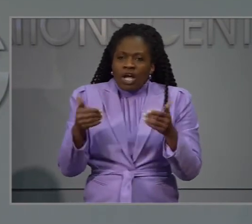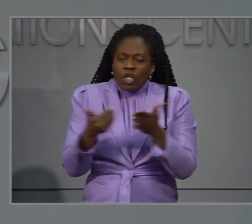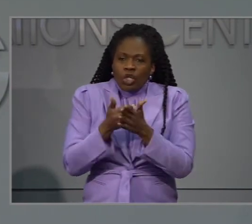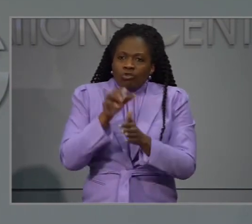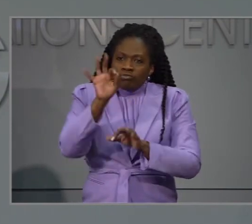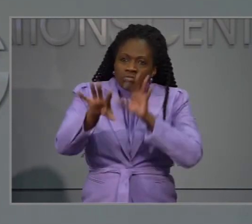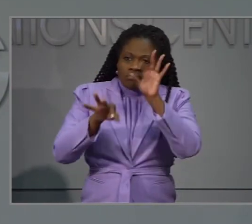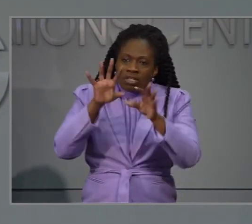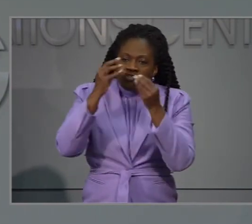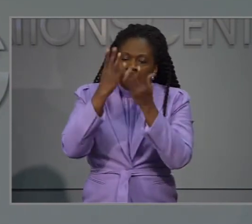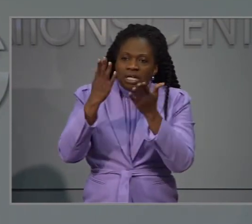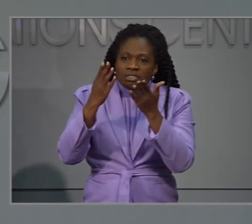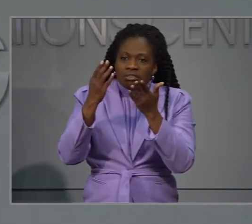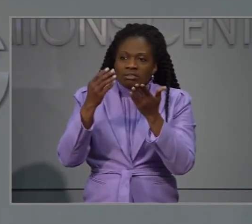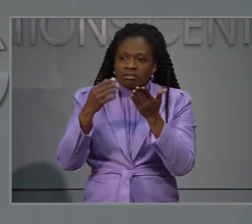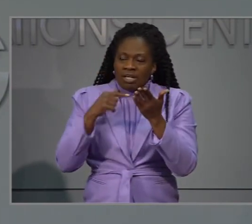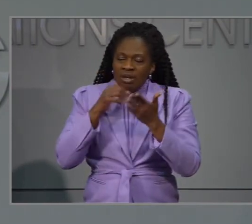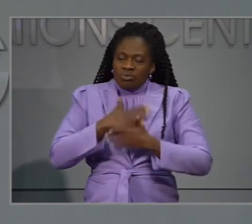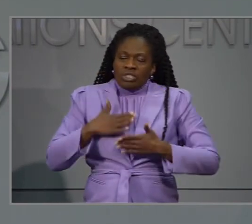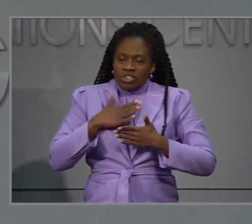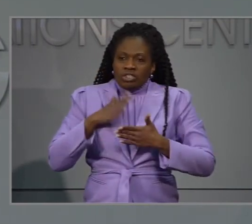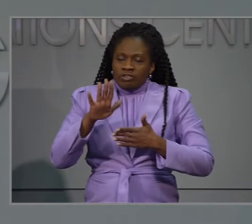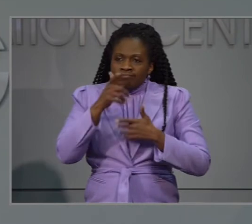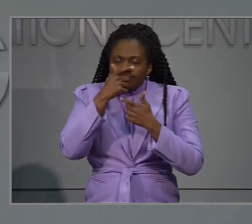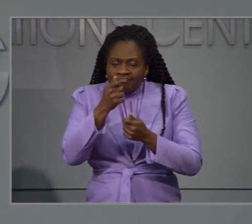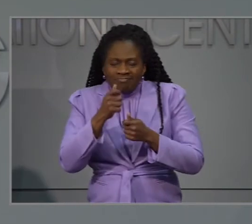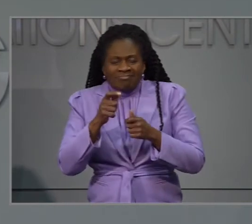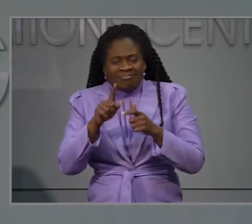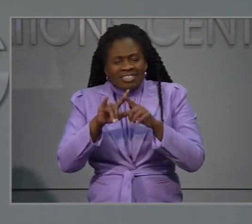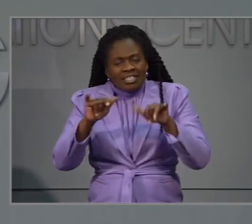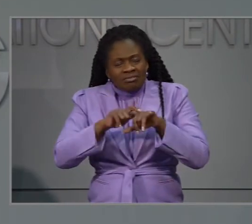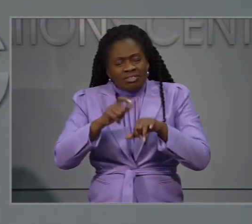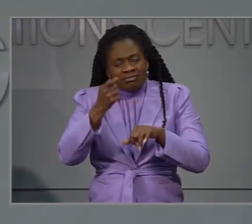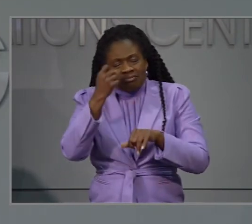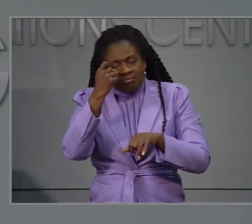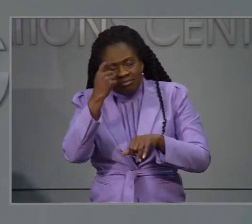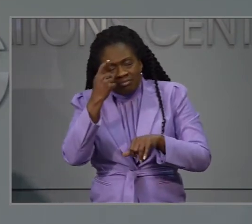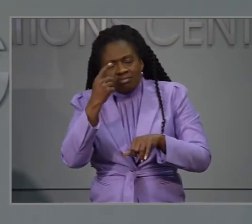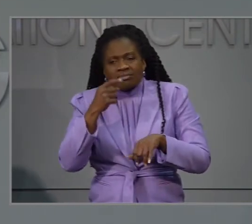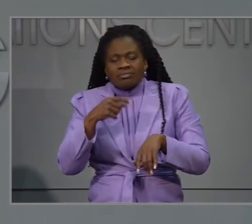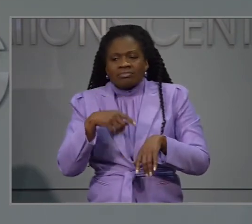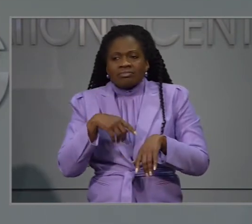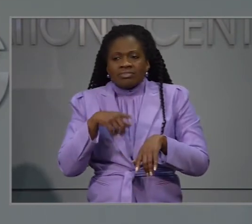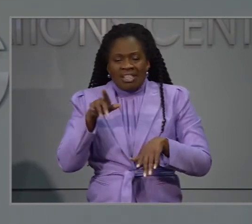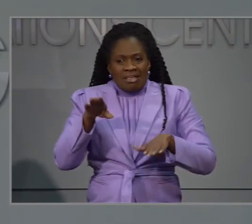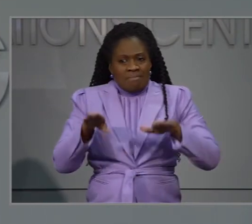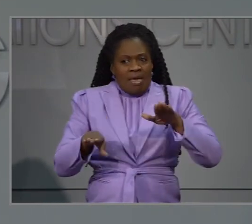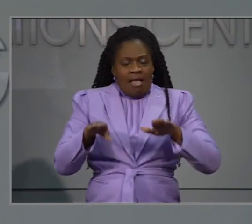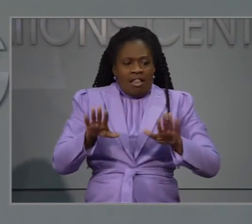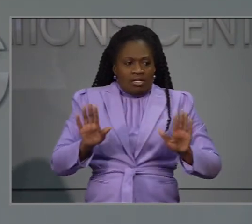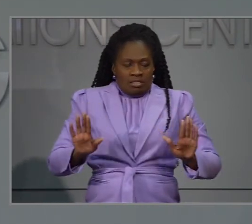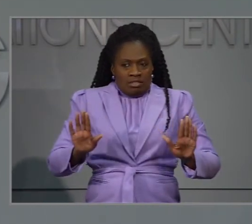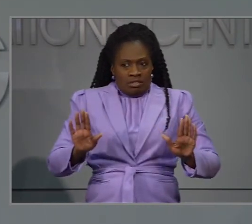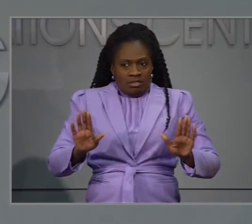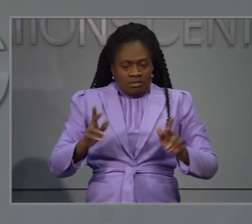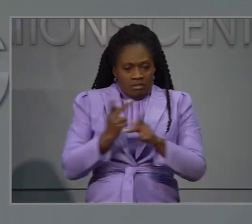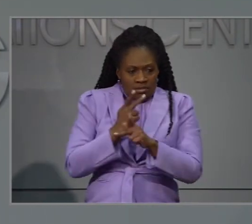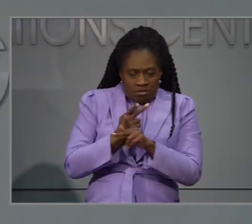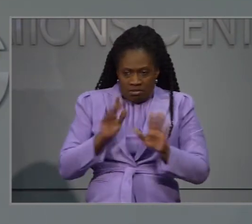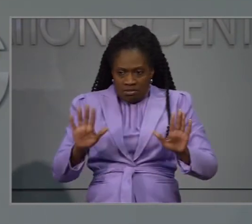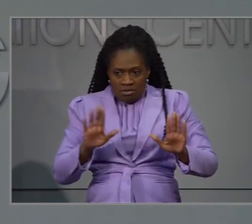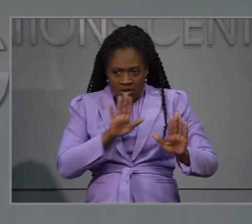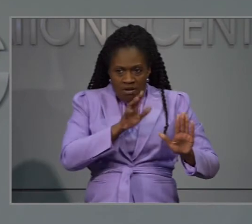no está por venir estamos en dando más información agradezco muchos intereses pero queremos que comprendan este